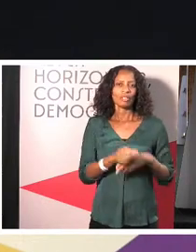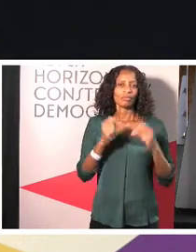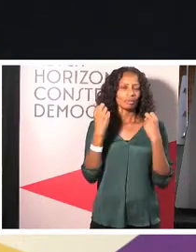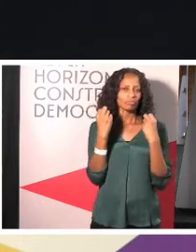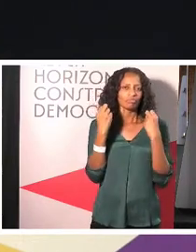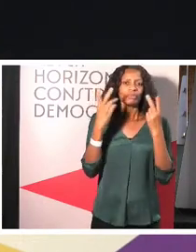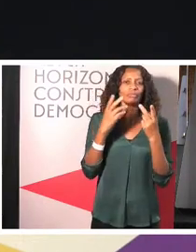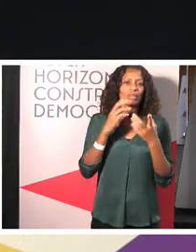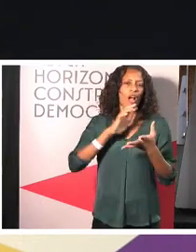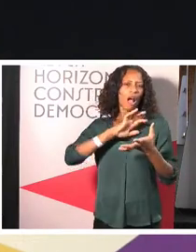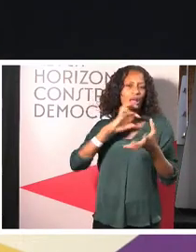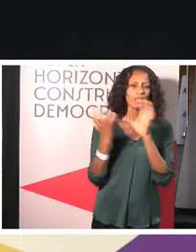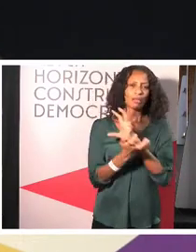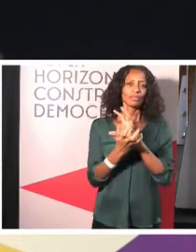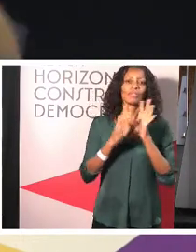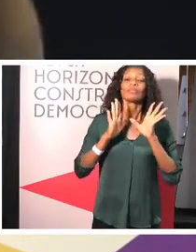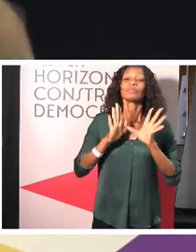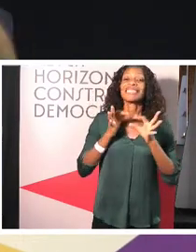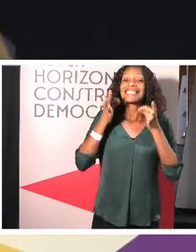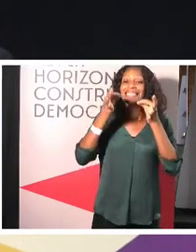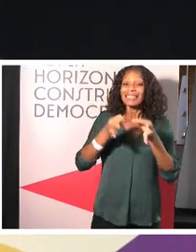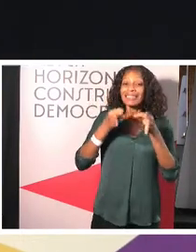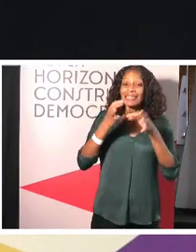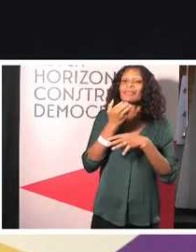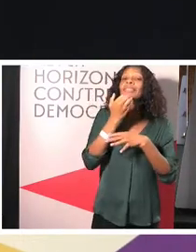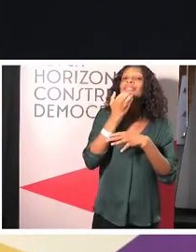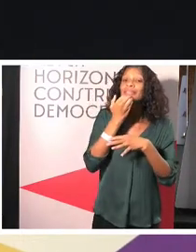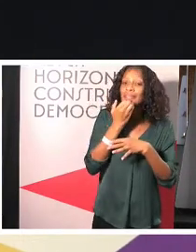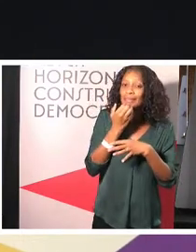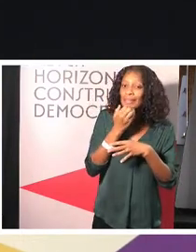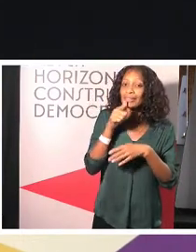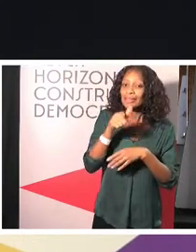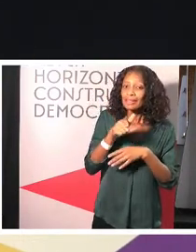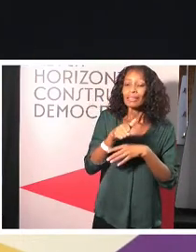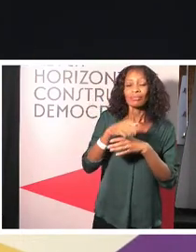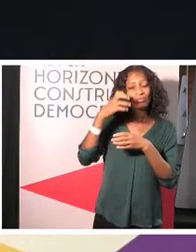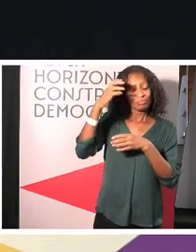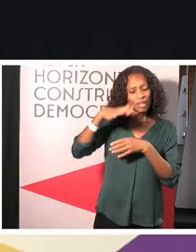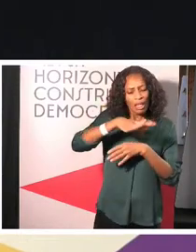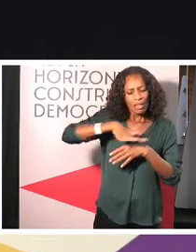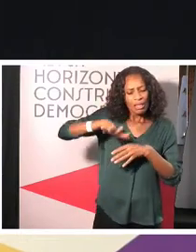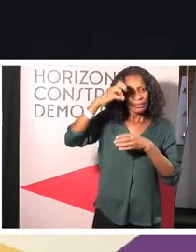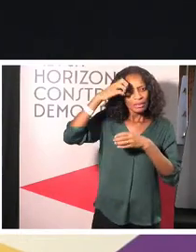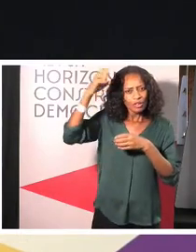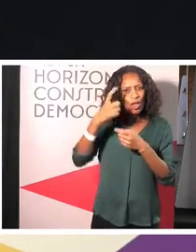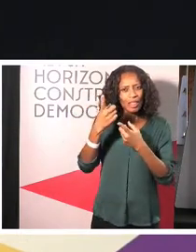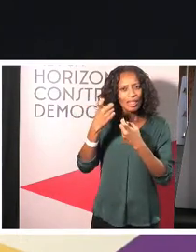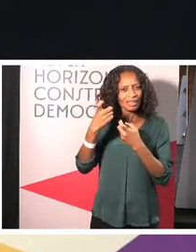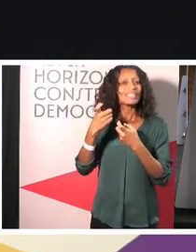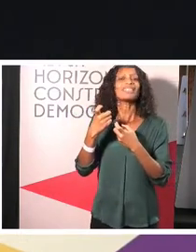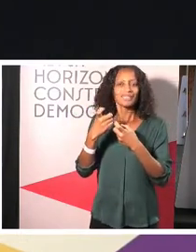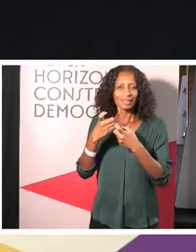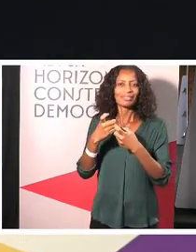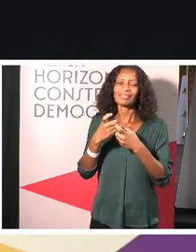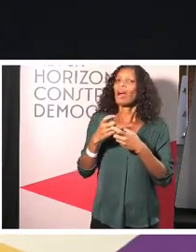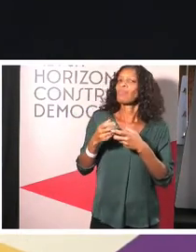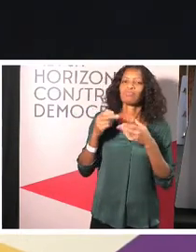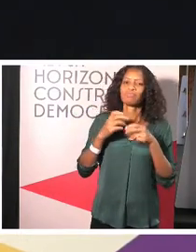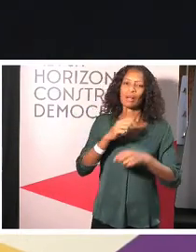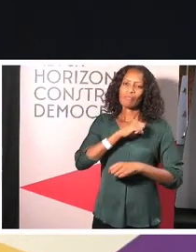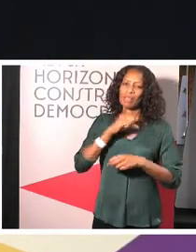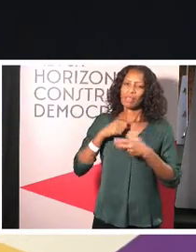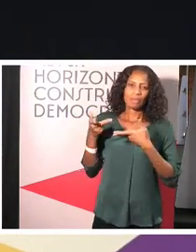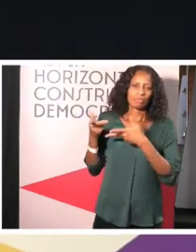fuera capaz de acceder a la emancipación de este reino de las necesidades. Y cuando lo consiguiera ya podía